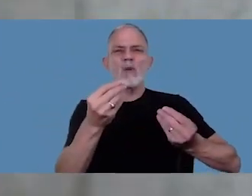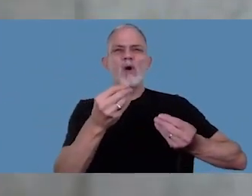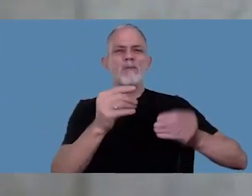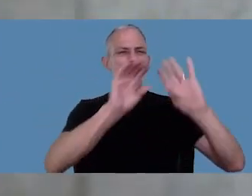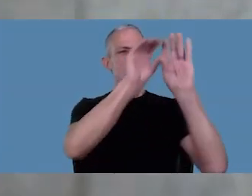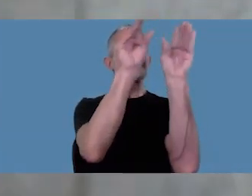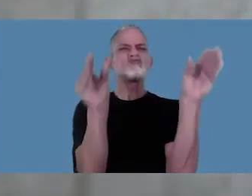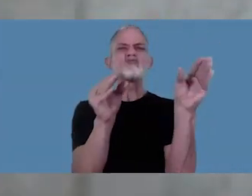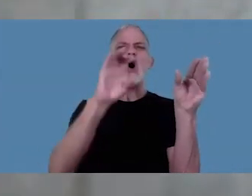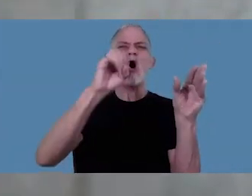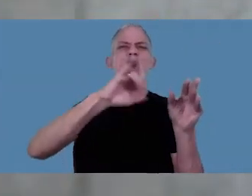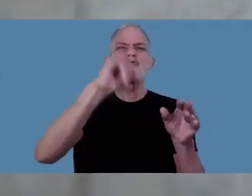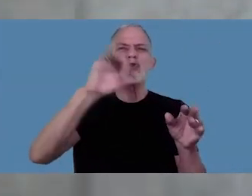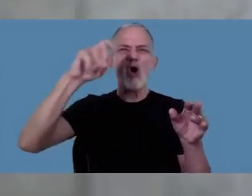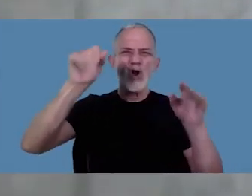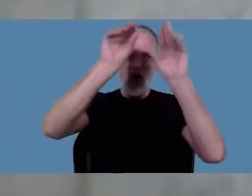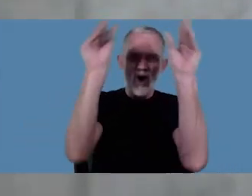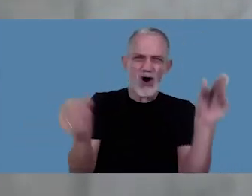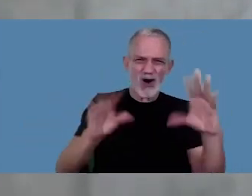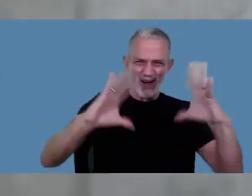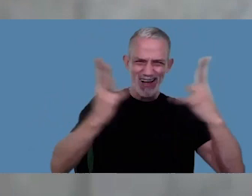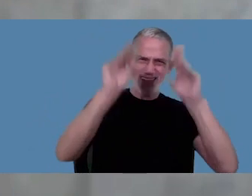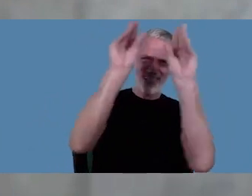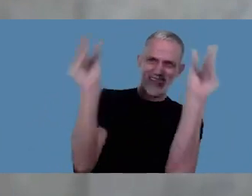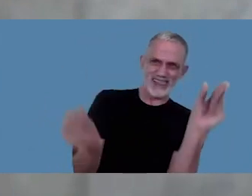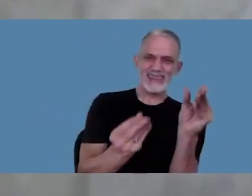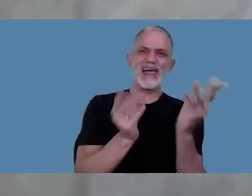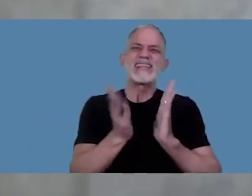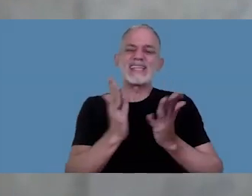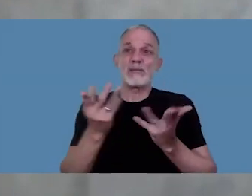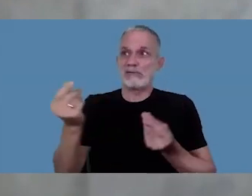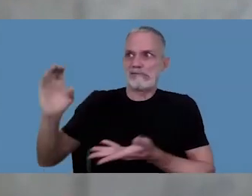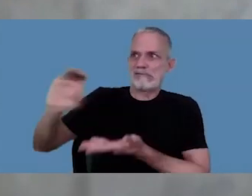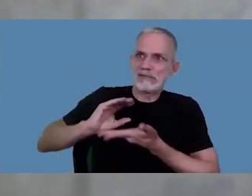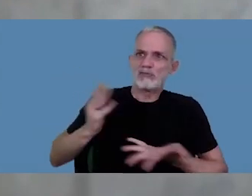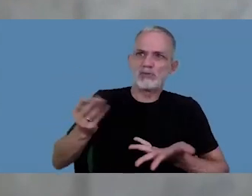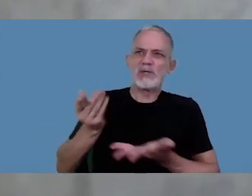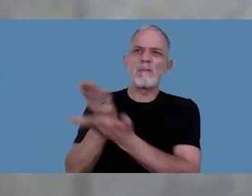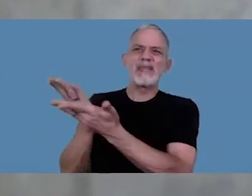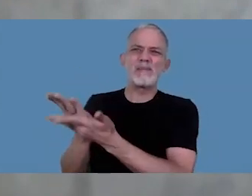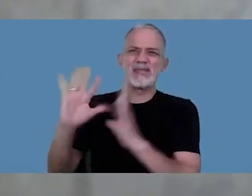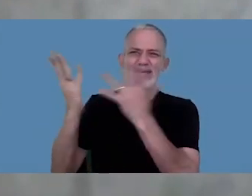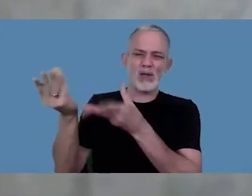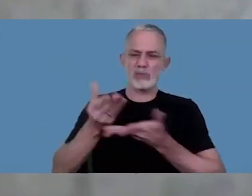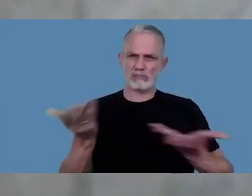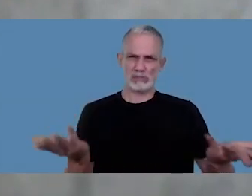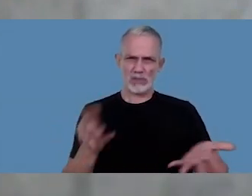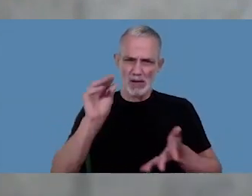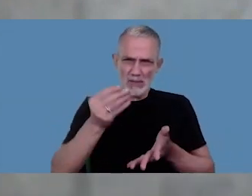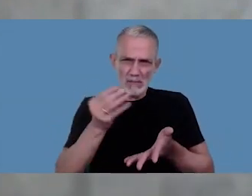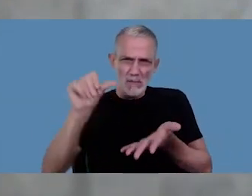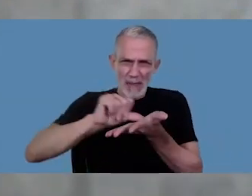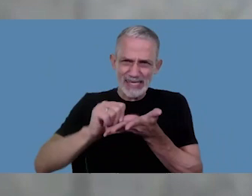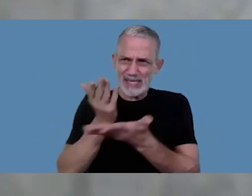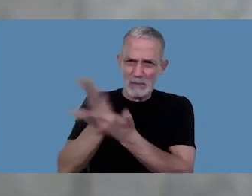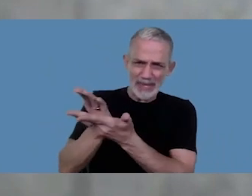ozono, para hacer tratamientos particulares, etc. Pero lo que decía él también era que justamente eran los países que estaban pidiendo subsidios,